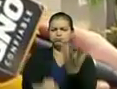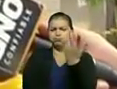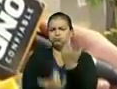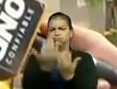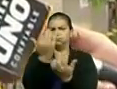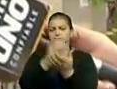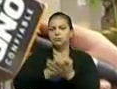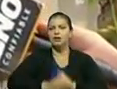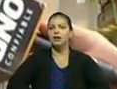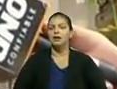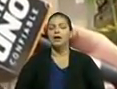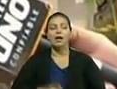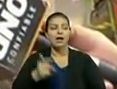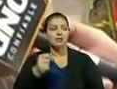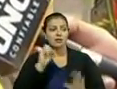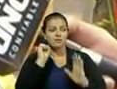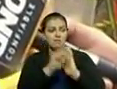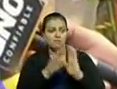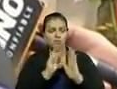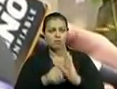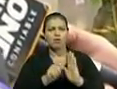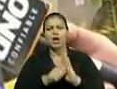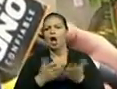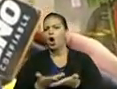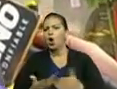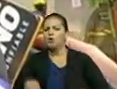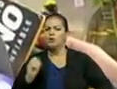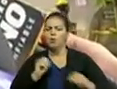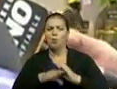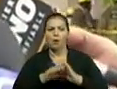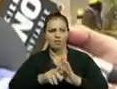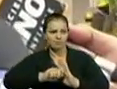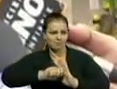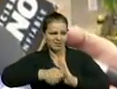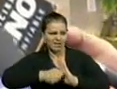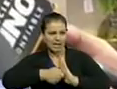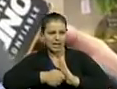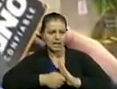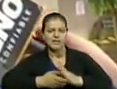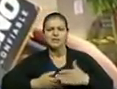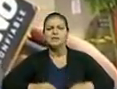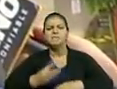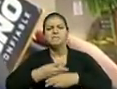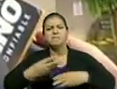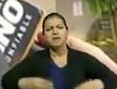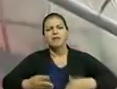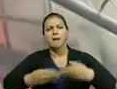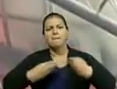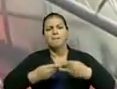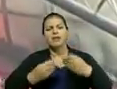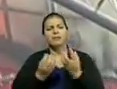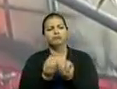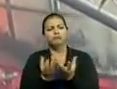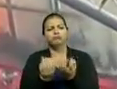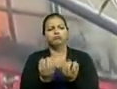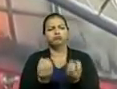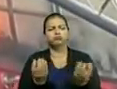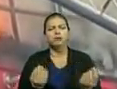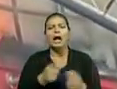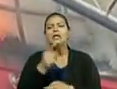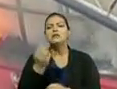Aparentemente es una bodega, de lo que hemos podido ver hasta este momento, una bodega con mucho material plástico.